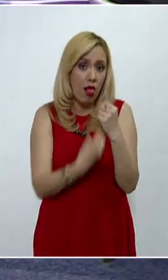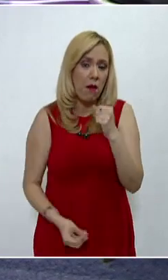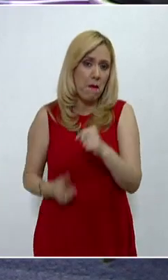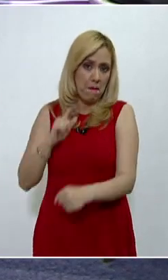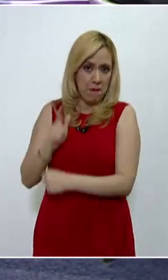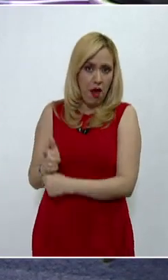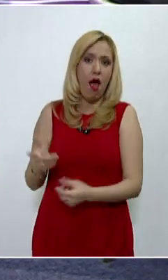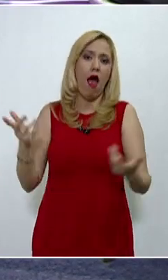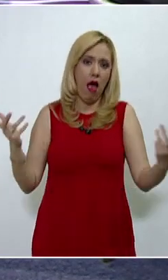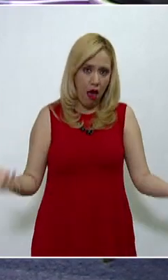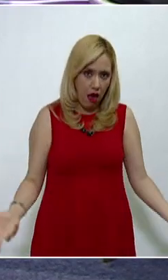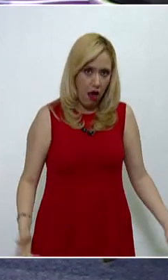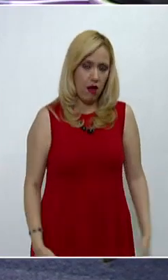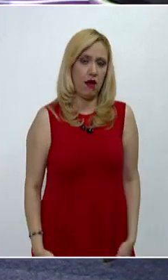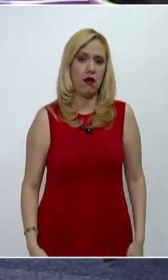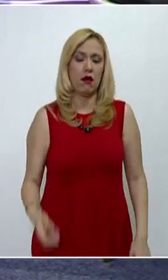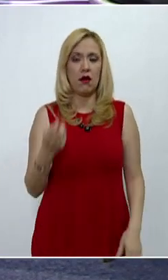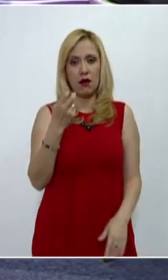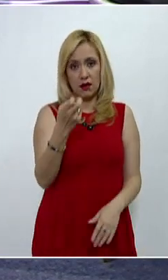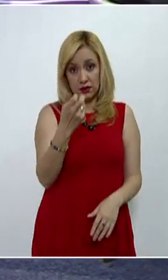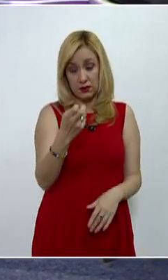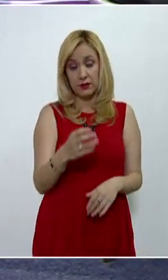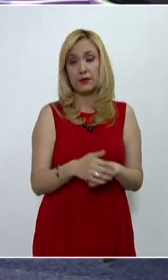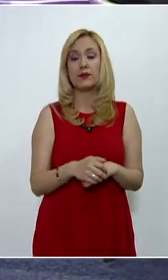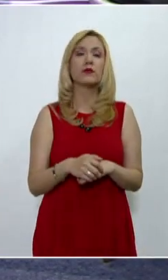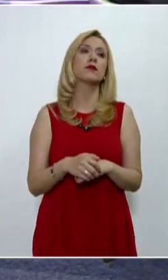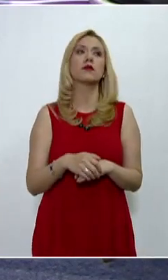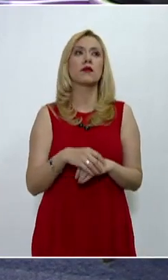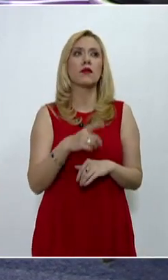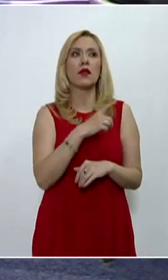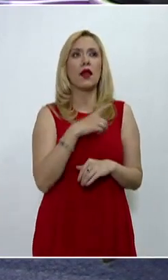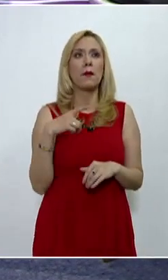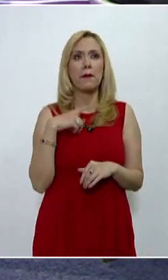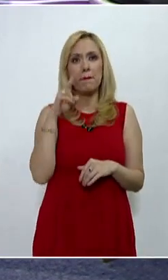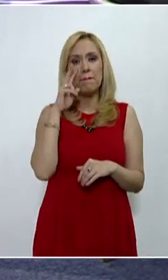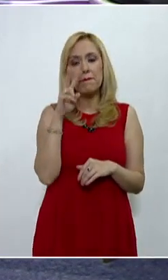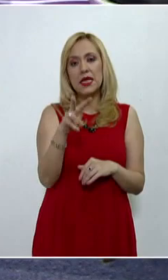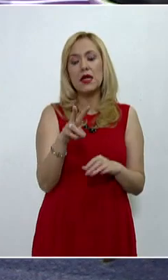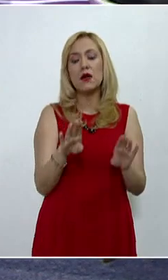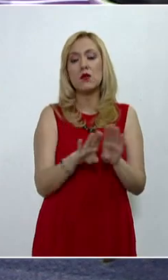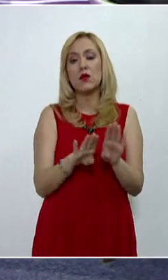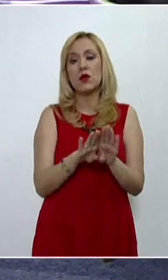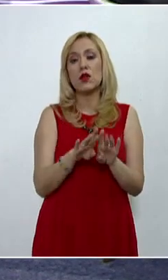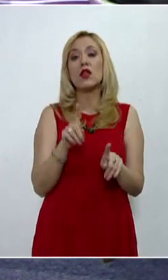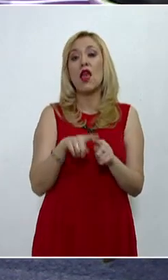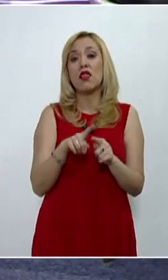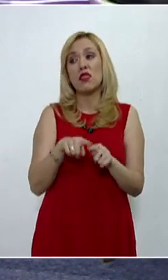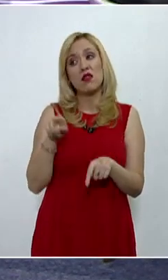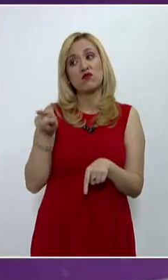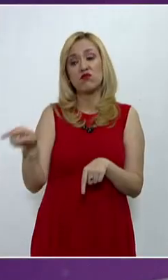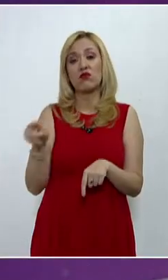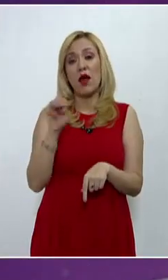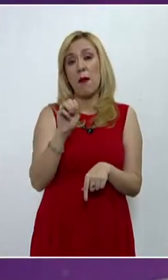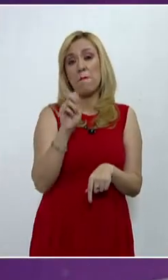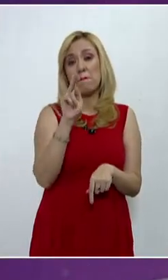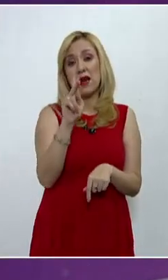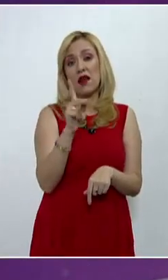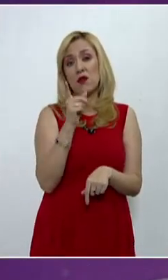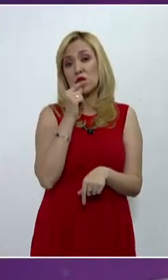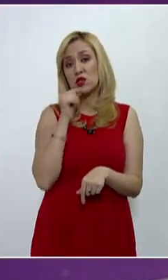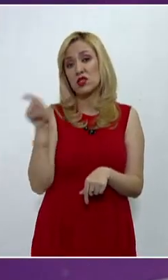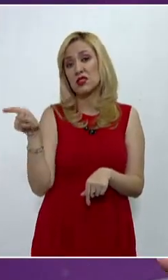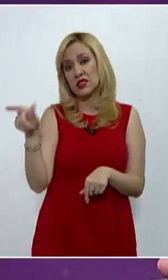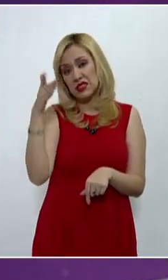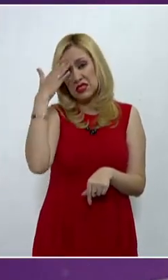cautelar excepcional, que es la prisión preventiva, recae indubitablemente en la Fiscalía, en el